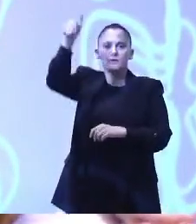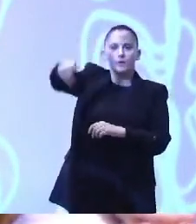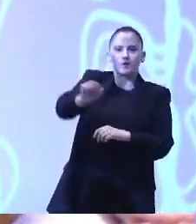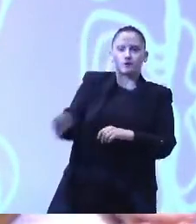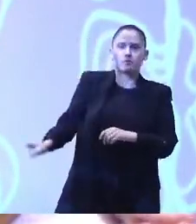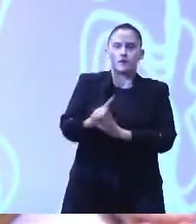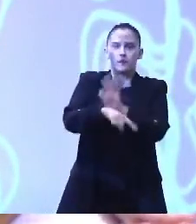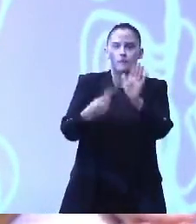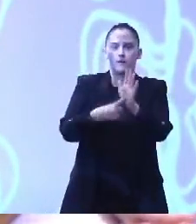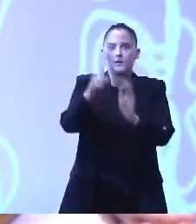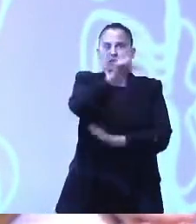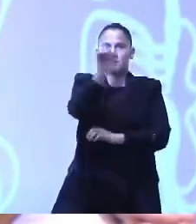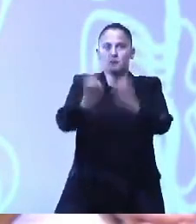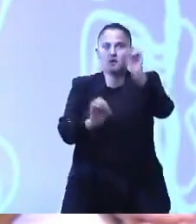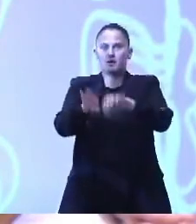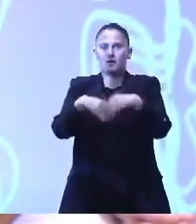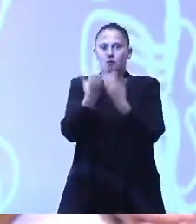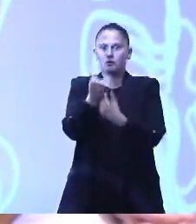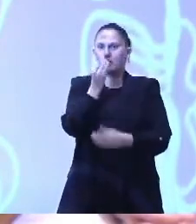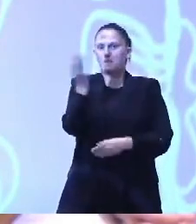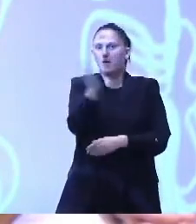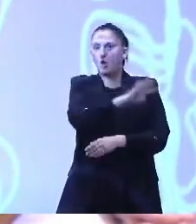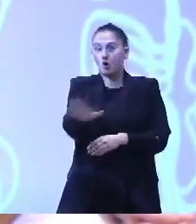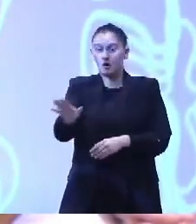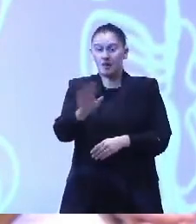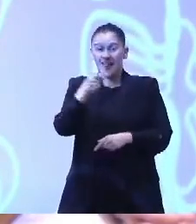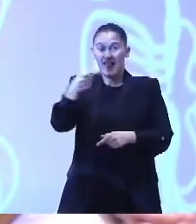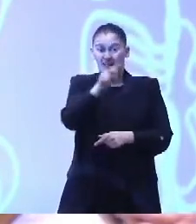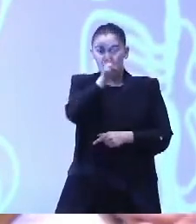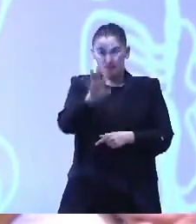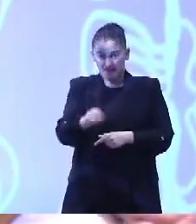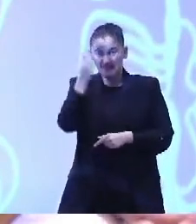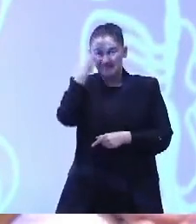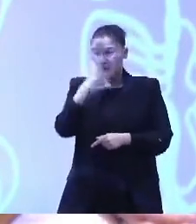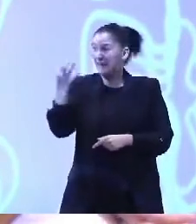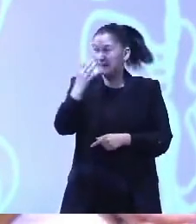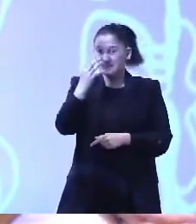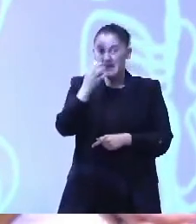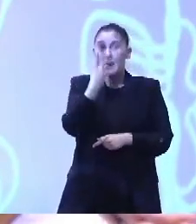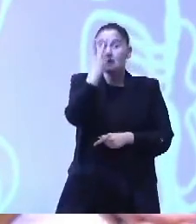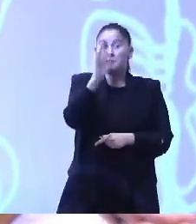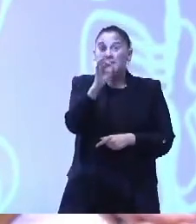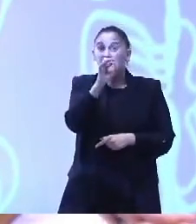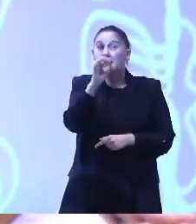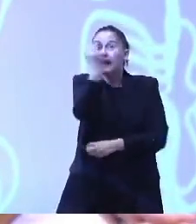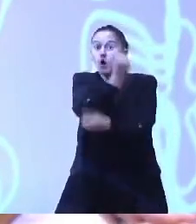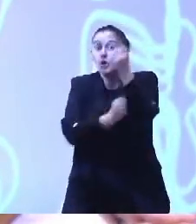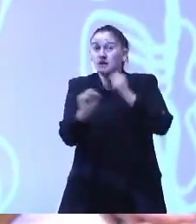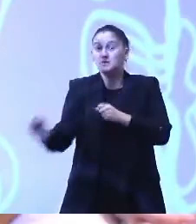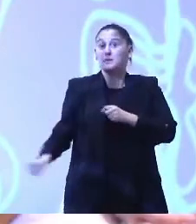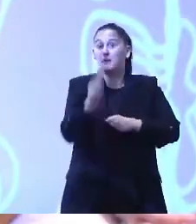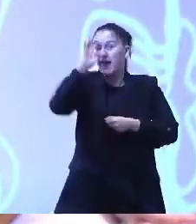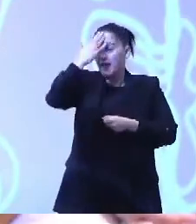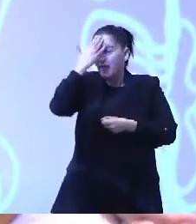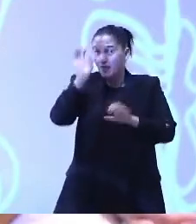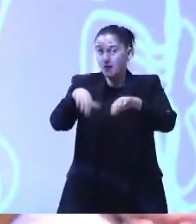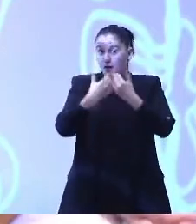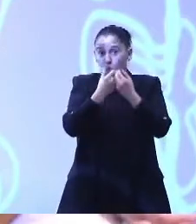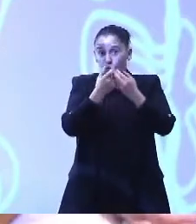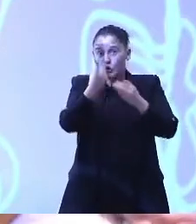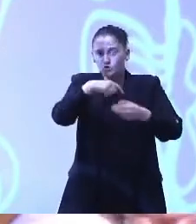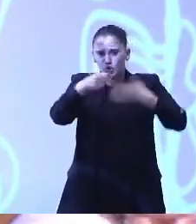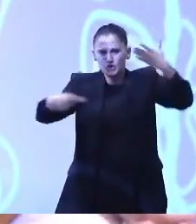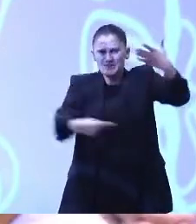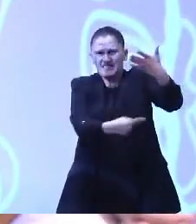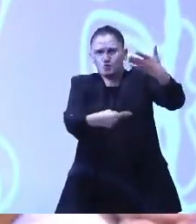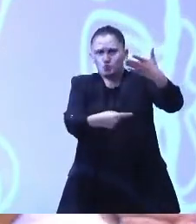plenas del mundo. De hecho, dentro del G20, que son las 20 economías más importantes del mundo, somos la 6ª